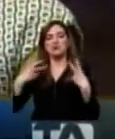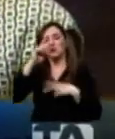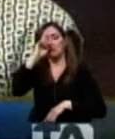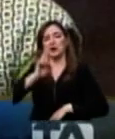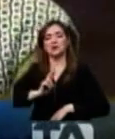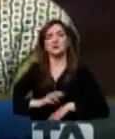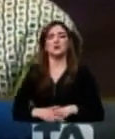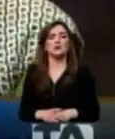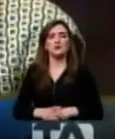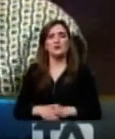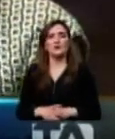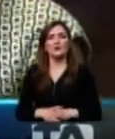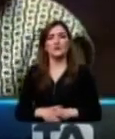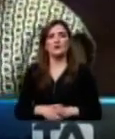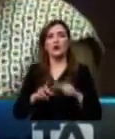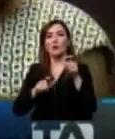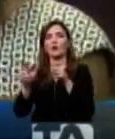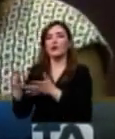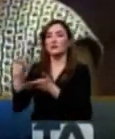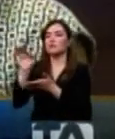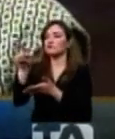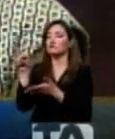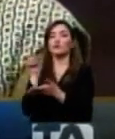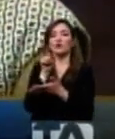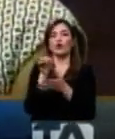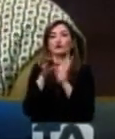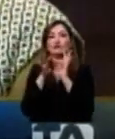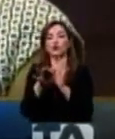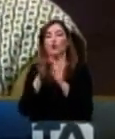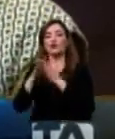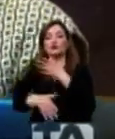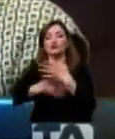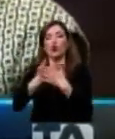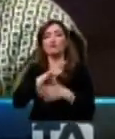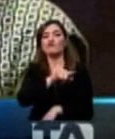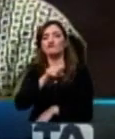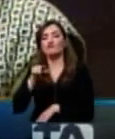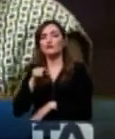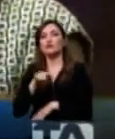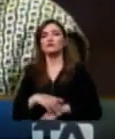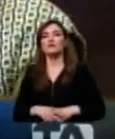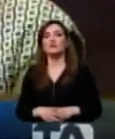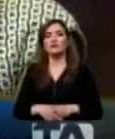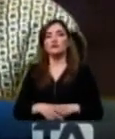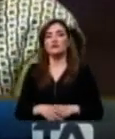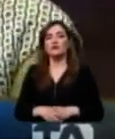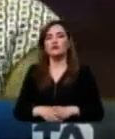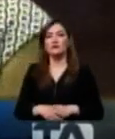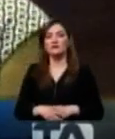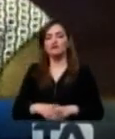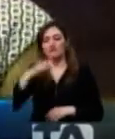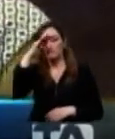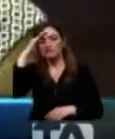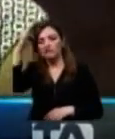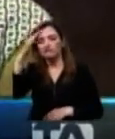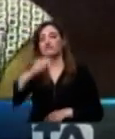aquí mismo están presentes sus representantes compañeros todos ustedes a quienes les envió un cordial